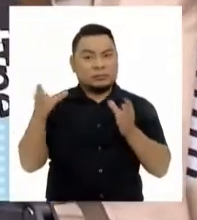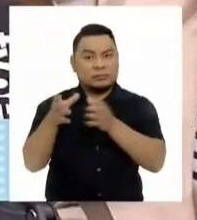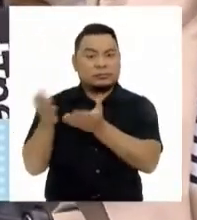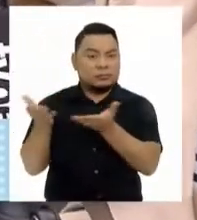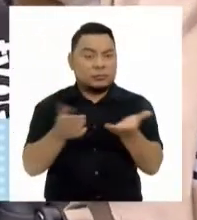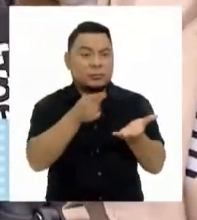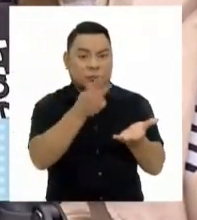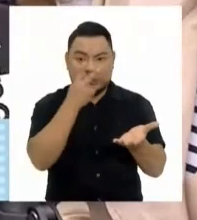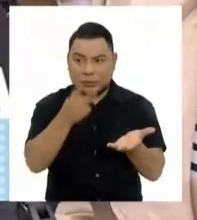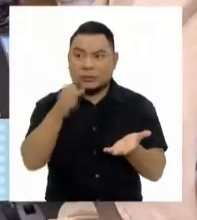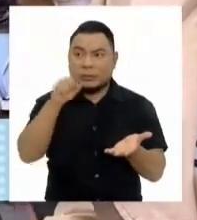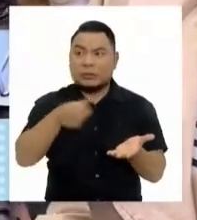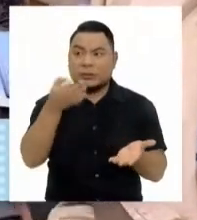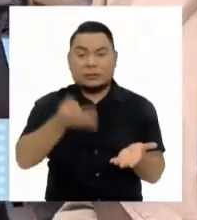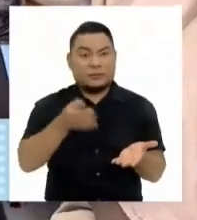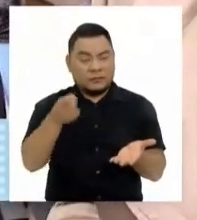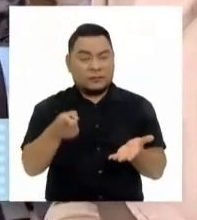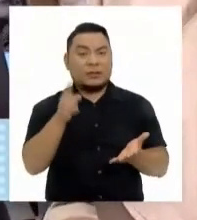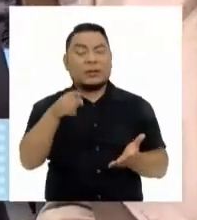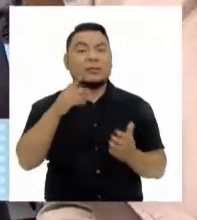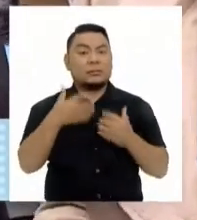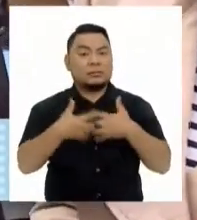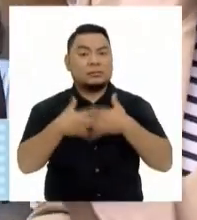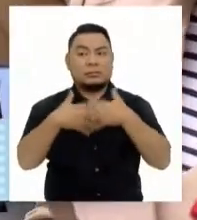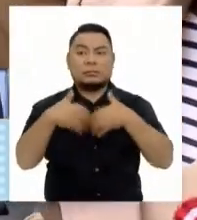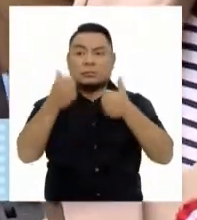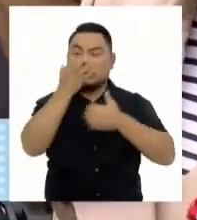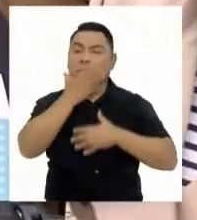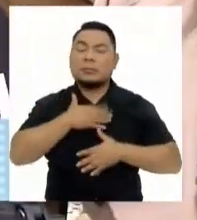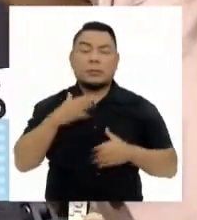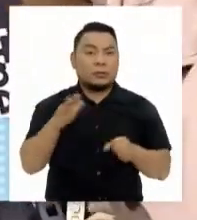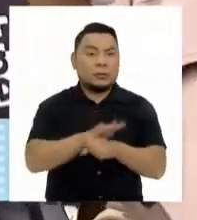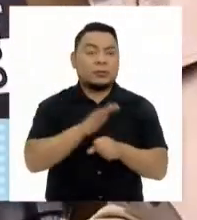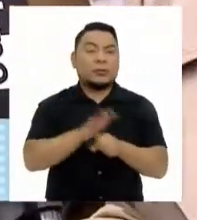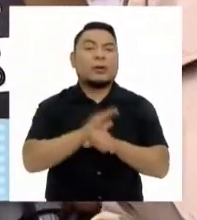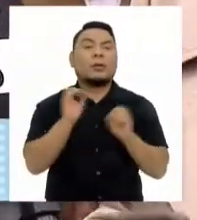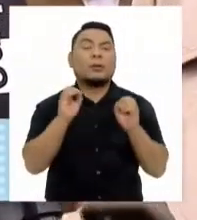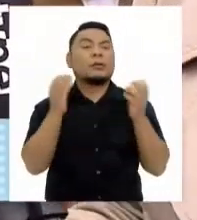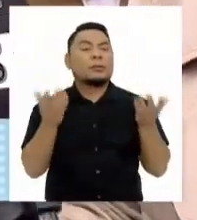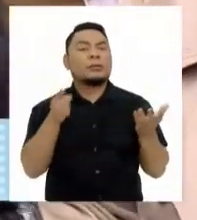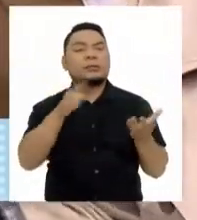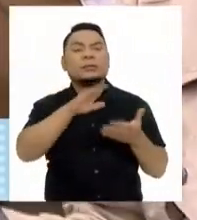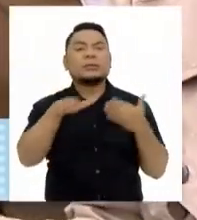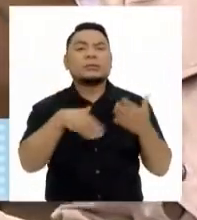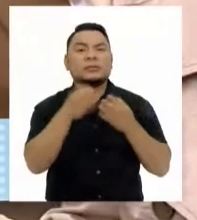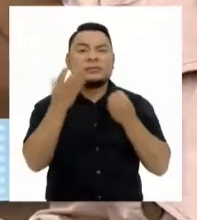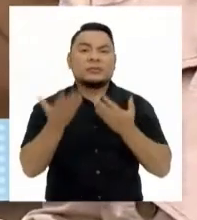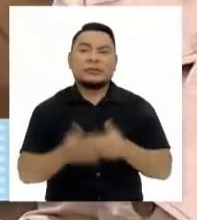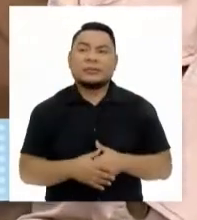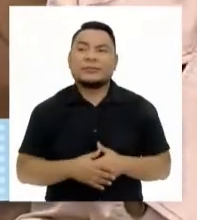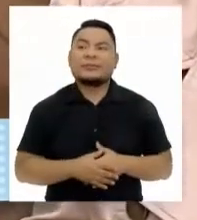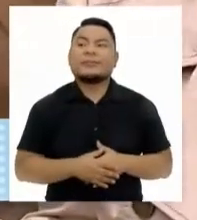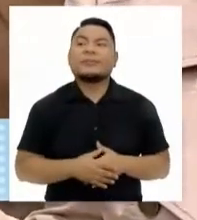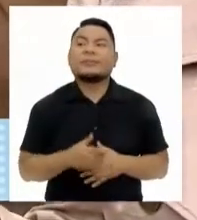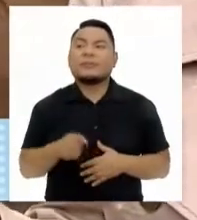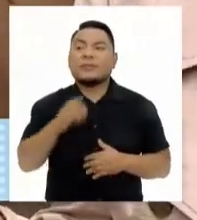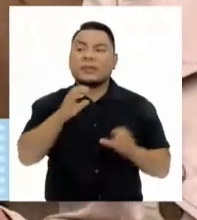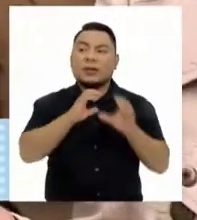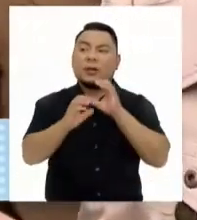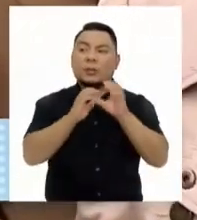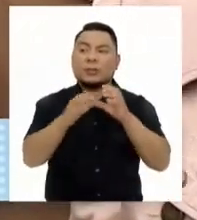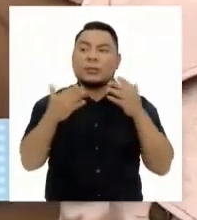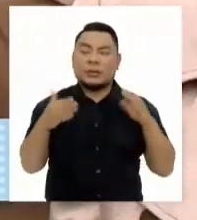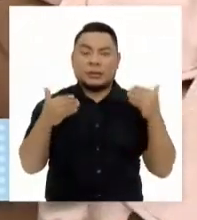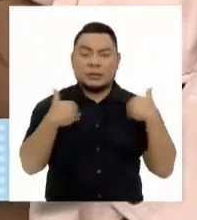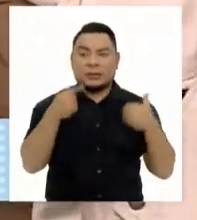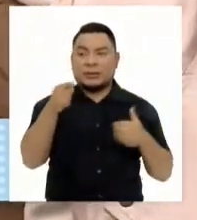han podido verificar si esto realmente es cierto, si están funcionando totalmente o simplemente pues son cifras que tal vez... Bueno, en la conversación que hemos